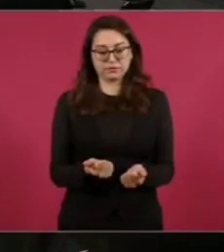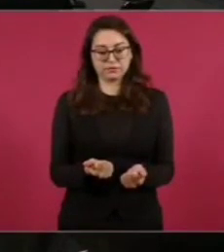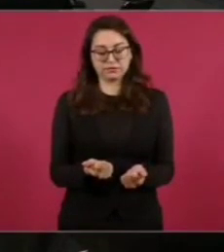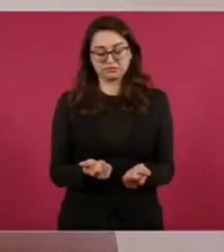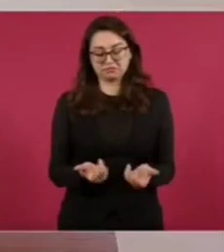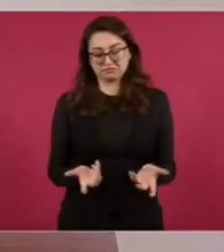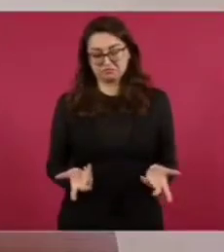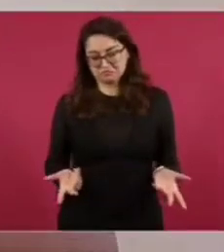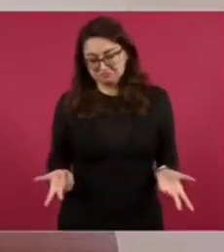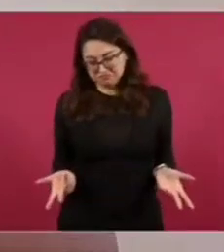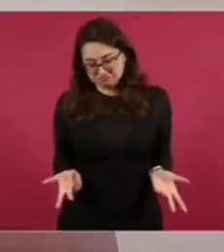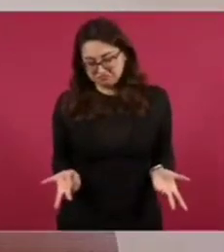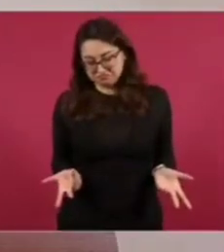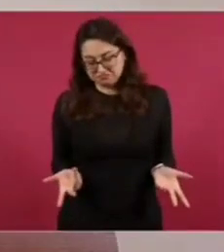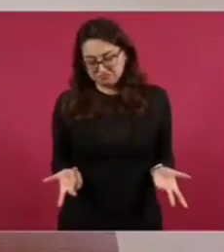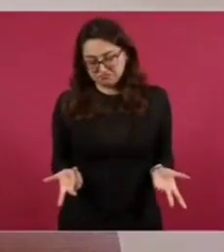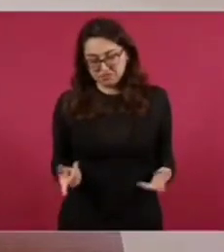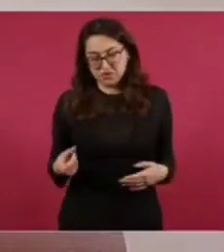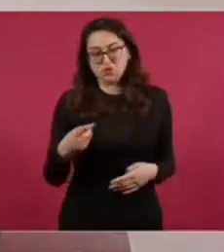sin